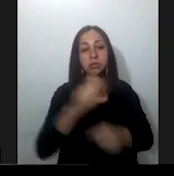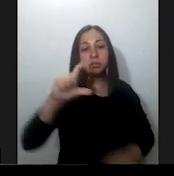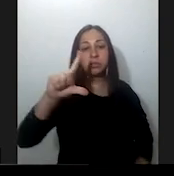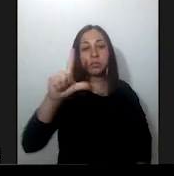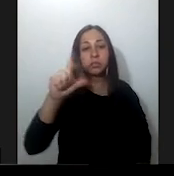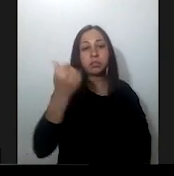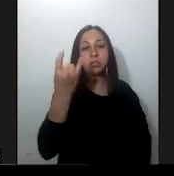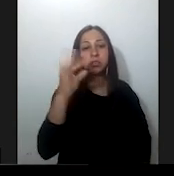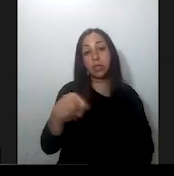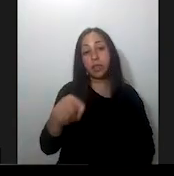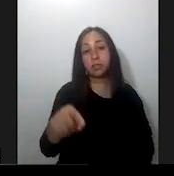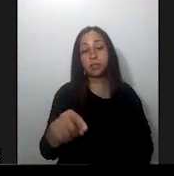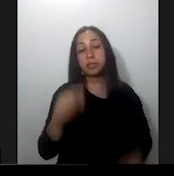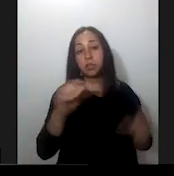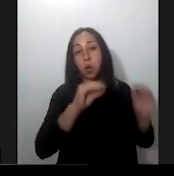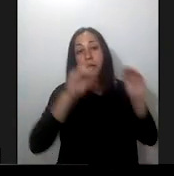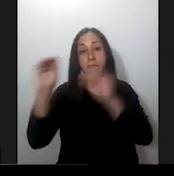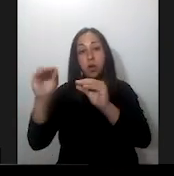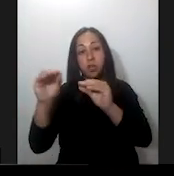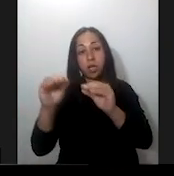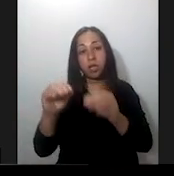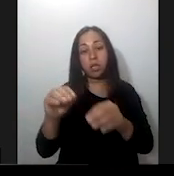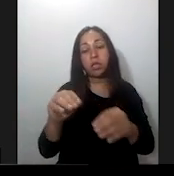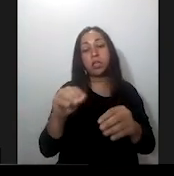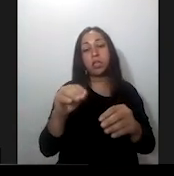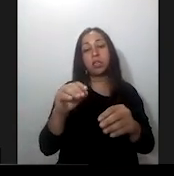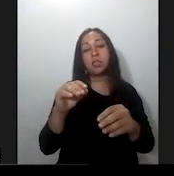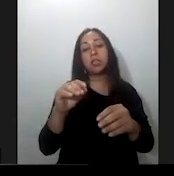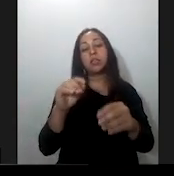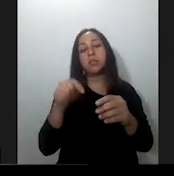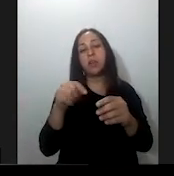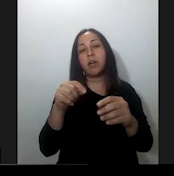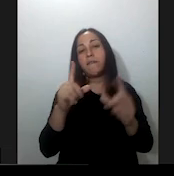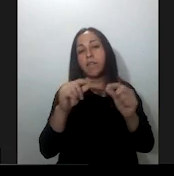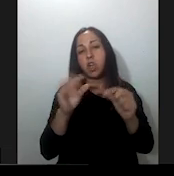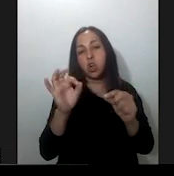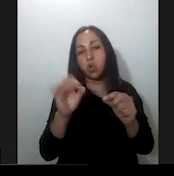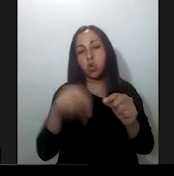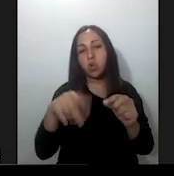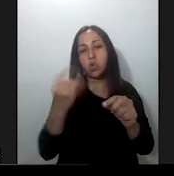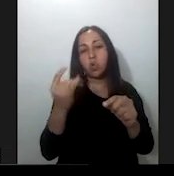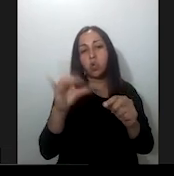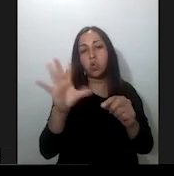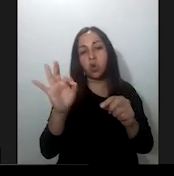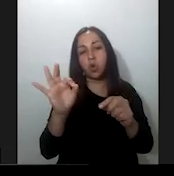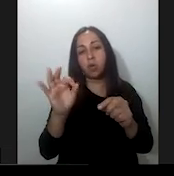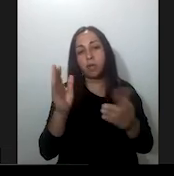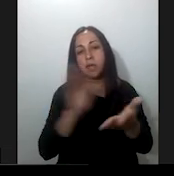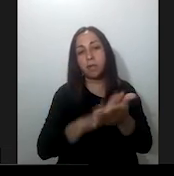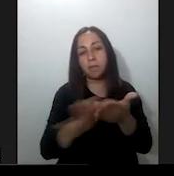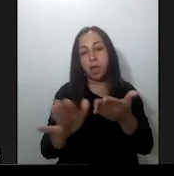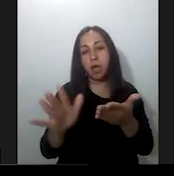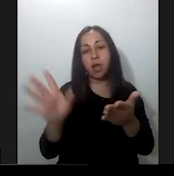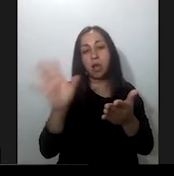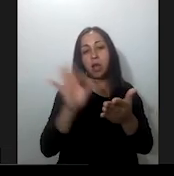se podría trabajar. Cuando ustedes importan, chicos, esto, noten que este dataset tiene valores nulos, bien, hay que hacerle varias